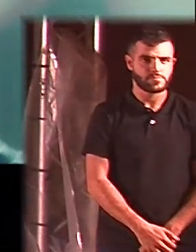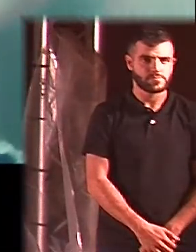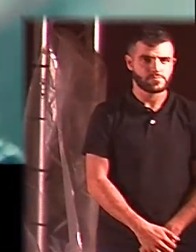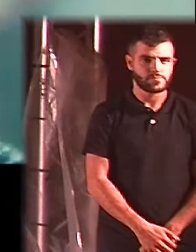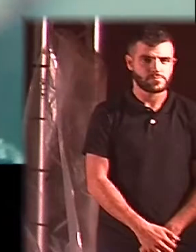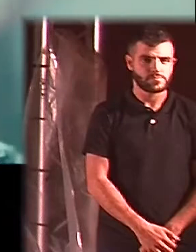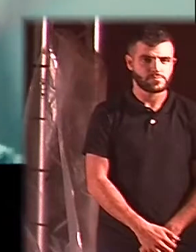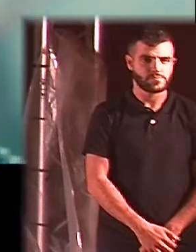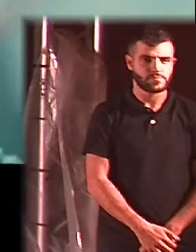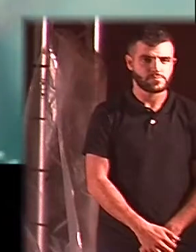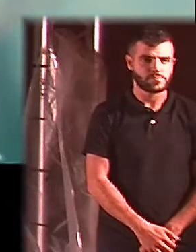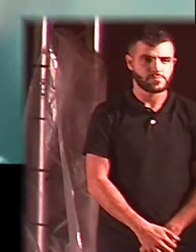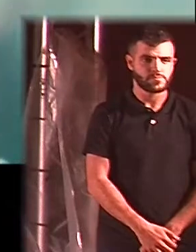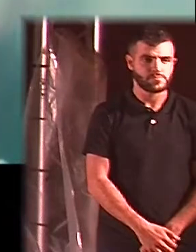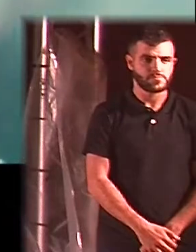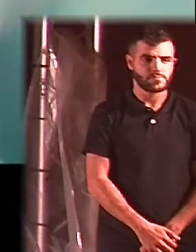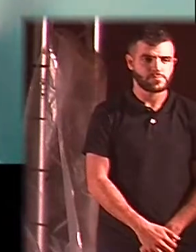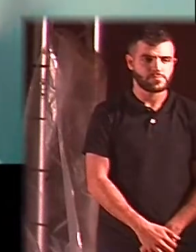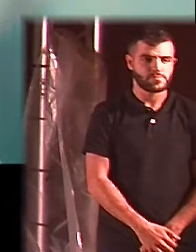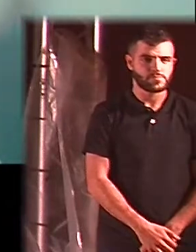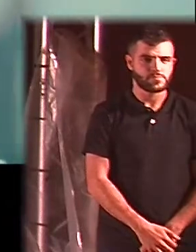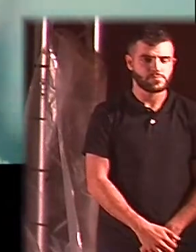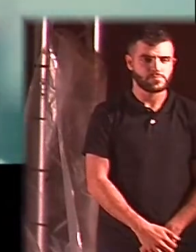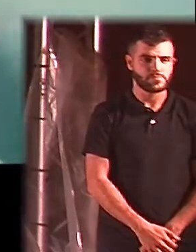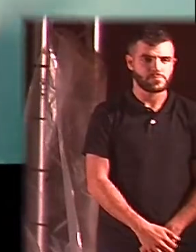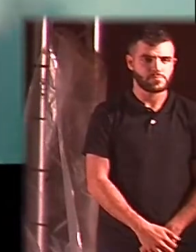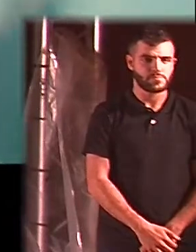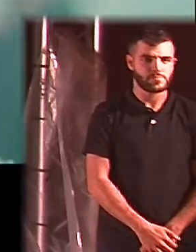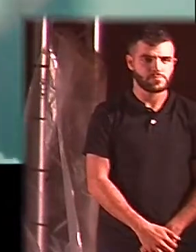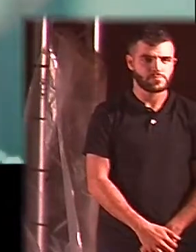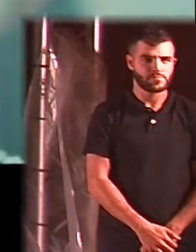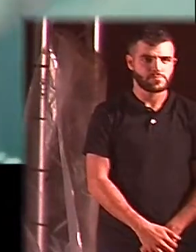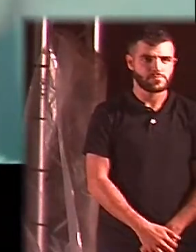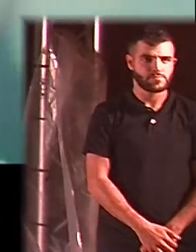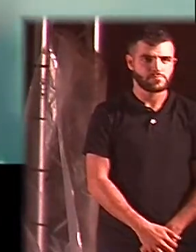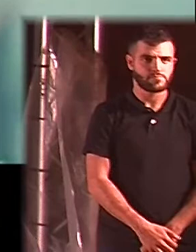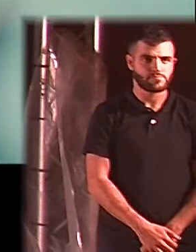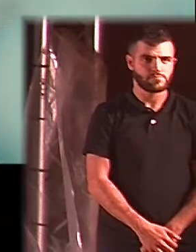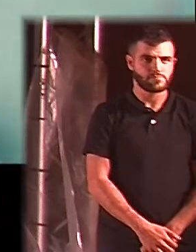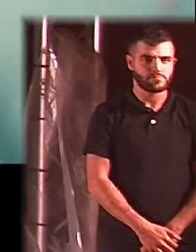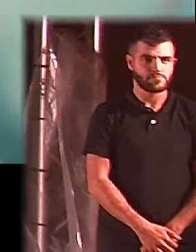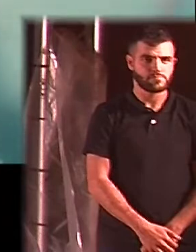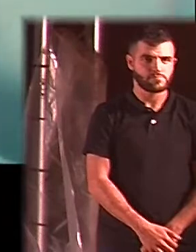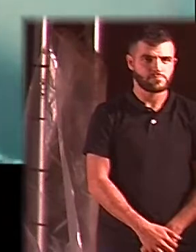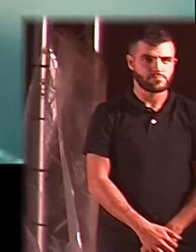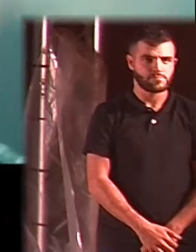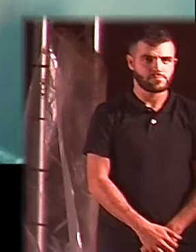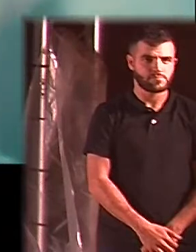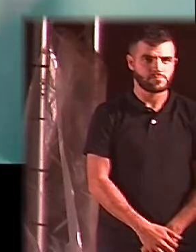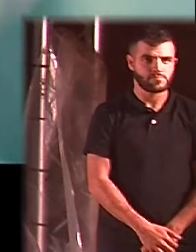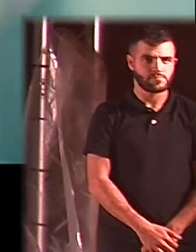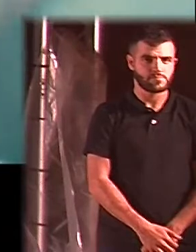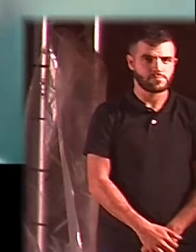All those moments will be lost. In time,